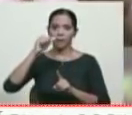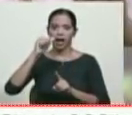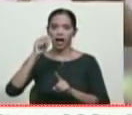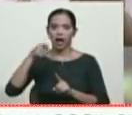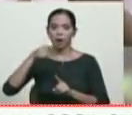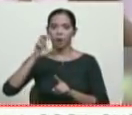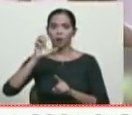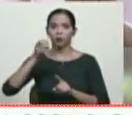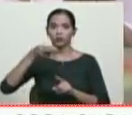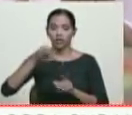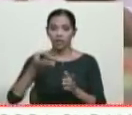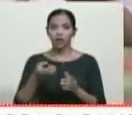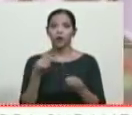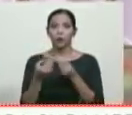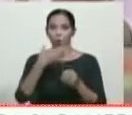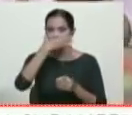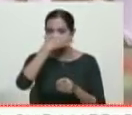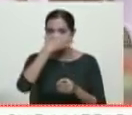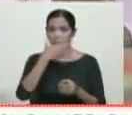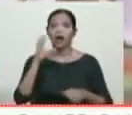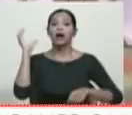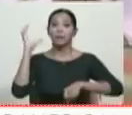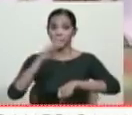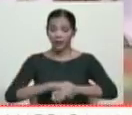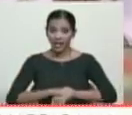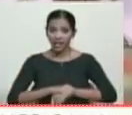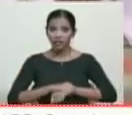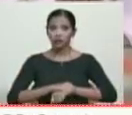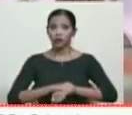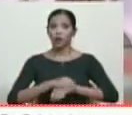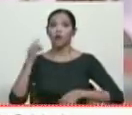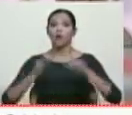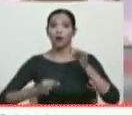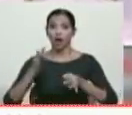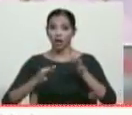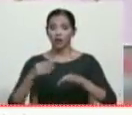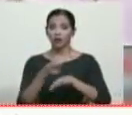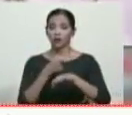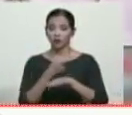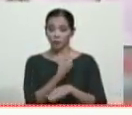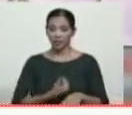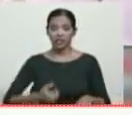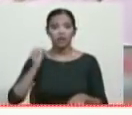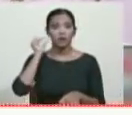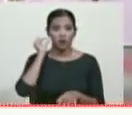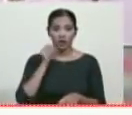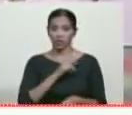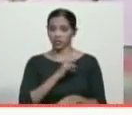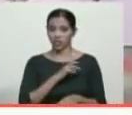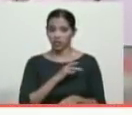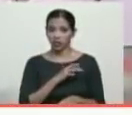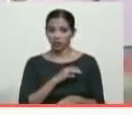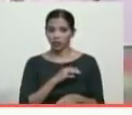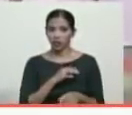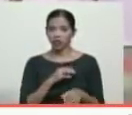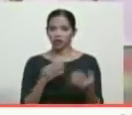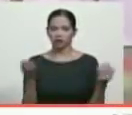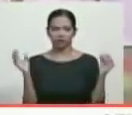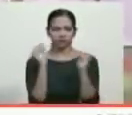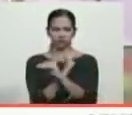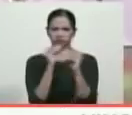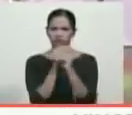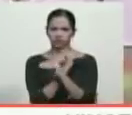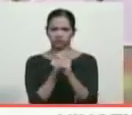están presos mapuches, juzgados en el gobierno de Michelle Bachelet. Las inconsistencias, por ejemplo, del